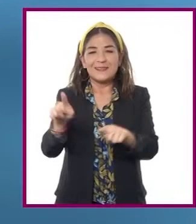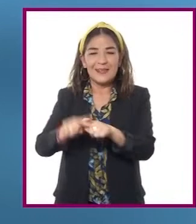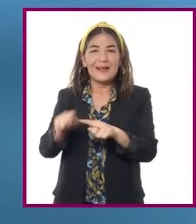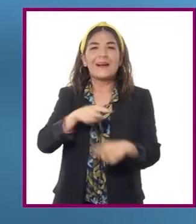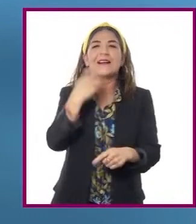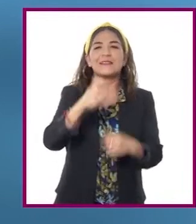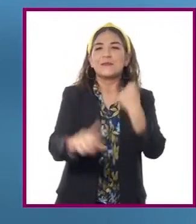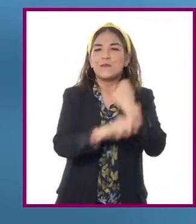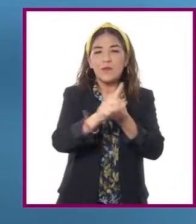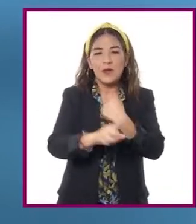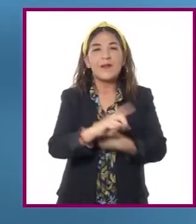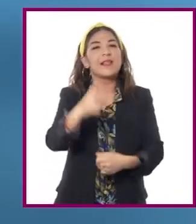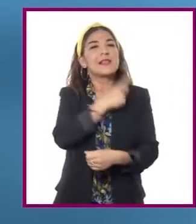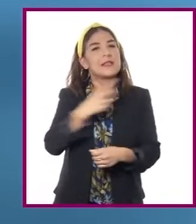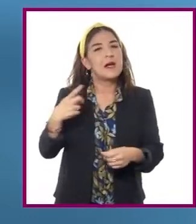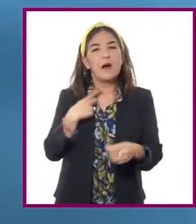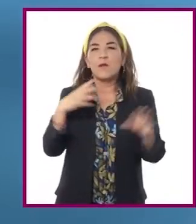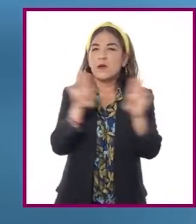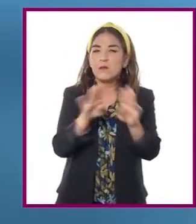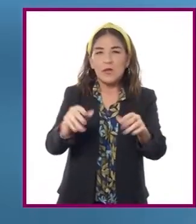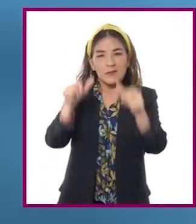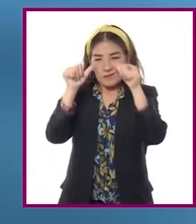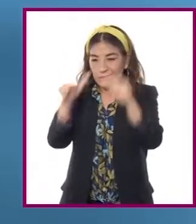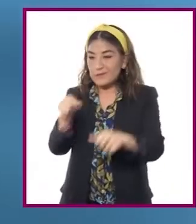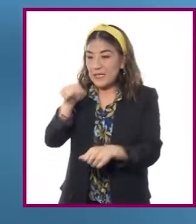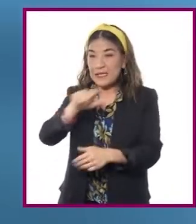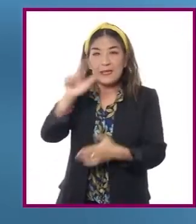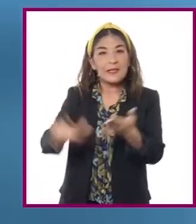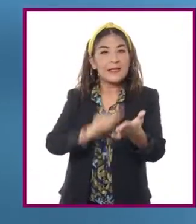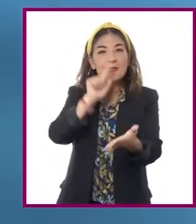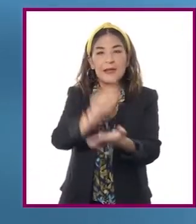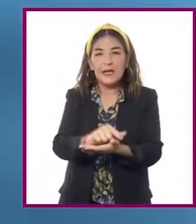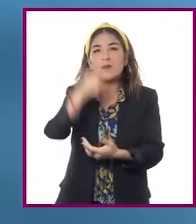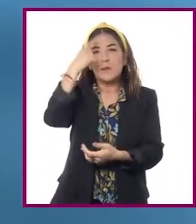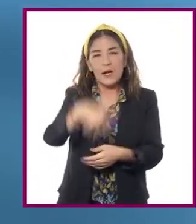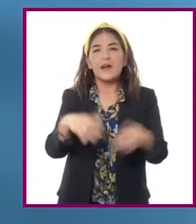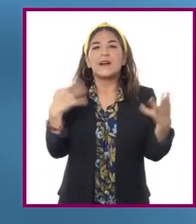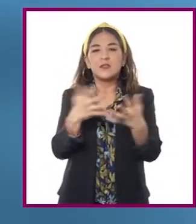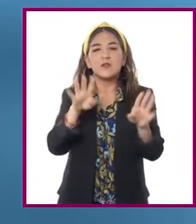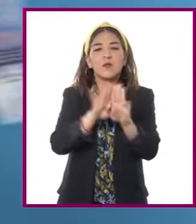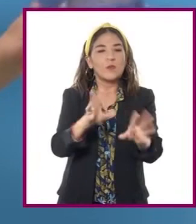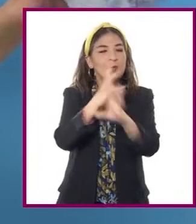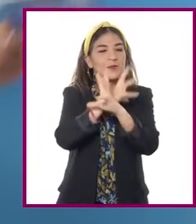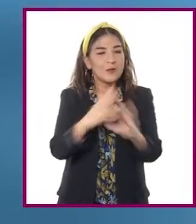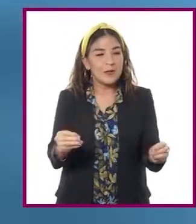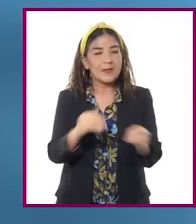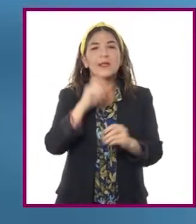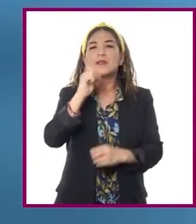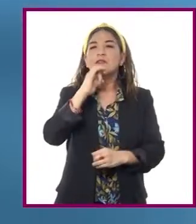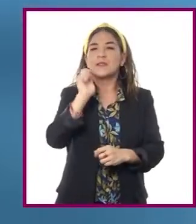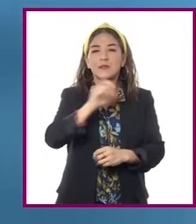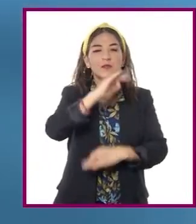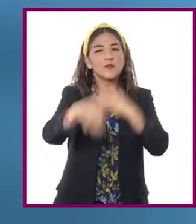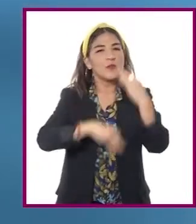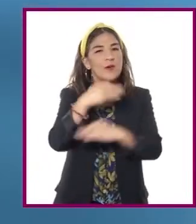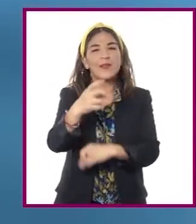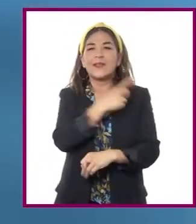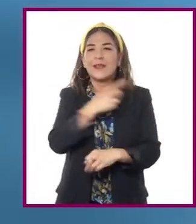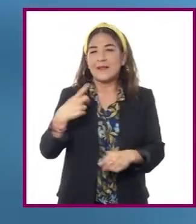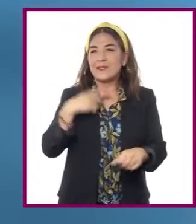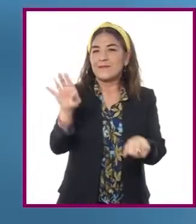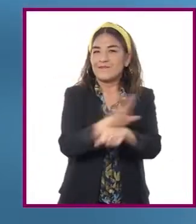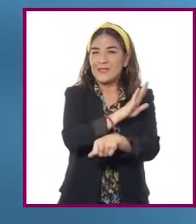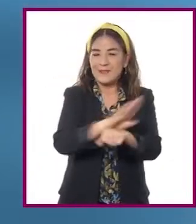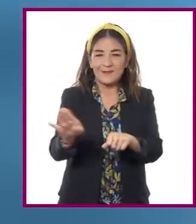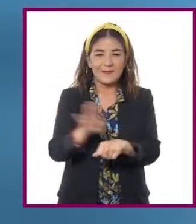conflicto. Se deben apegar a lo que establecen las leyes y buscar una solución donde todas y todos se vean